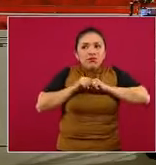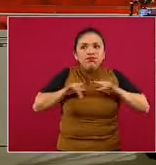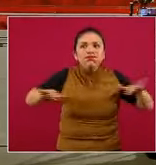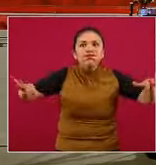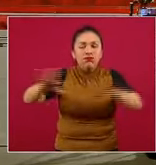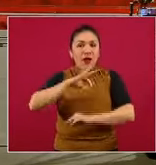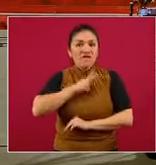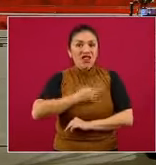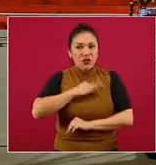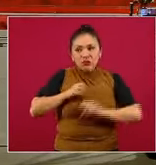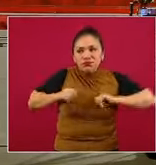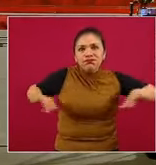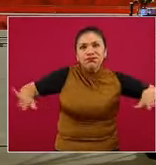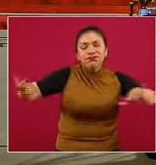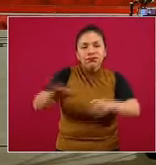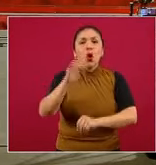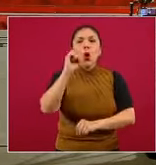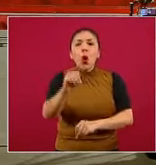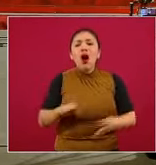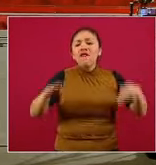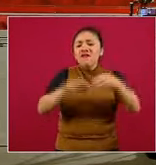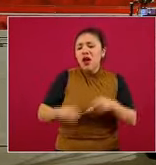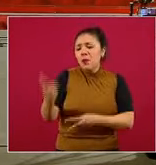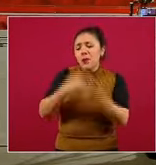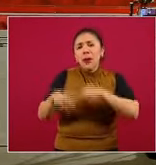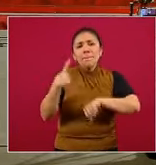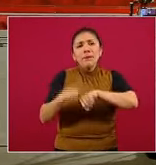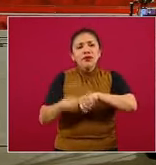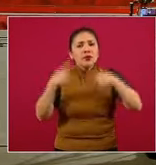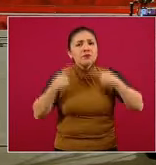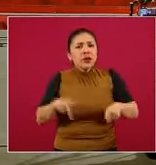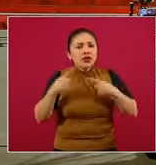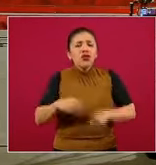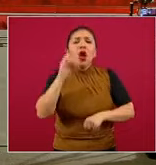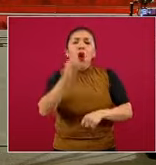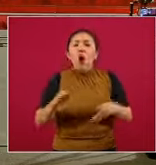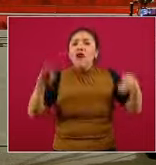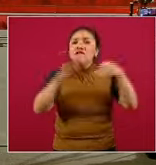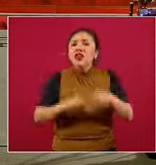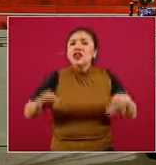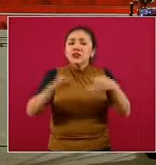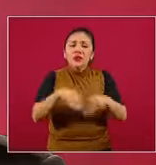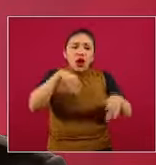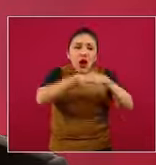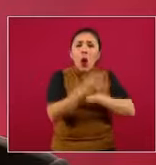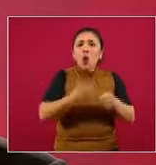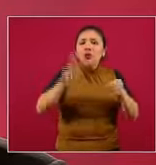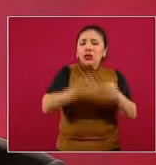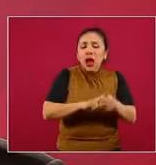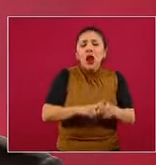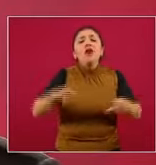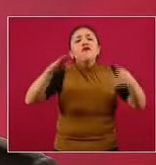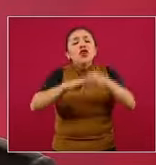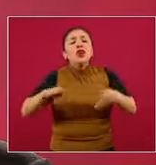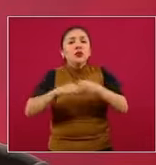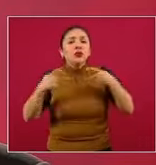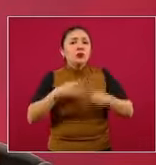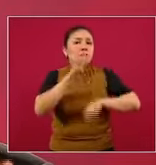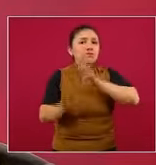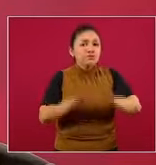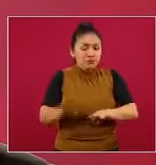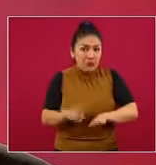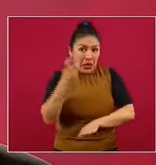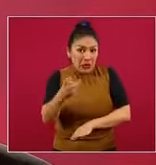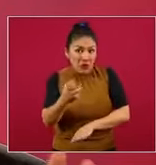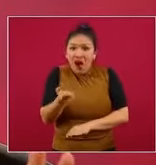del virus, de la ocurrencia de casos, de la ocurrencia de hospitalizaciones y de las defunciones. Esto